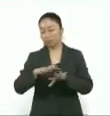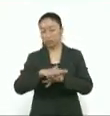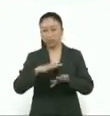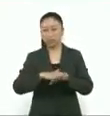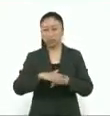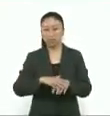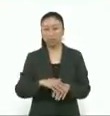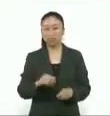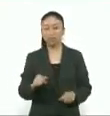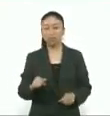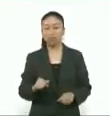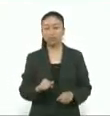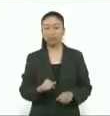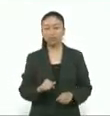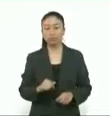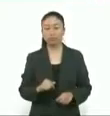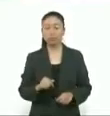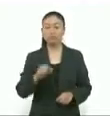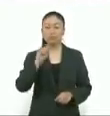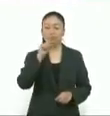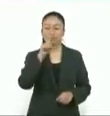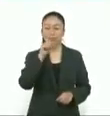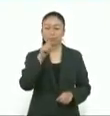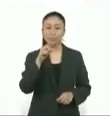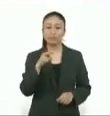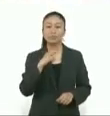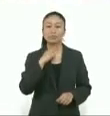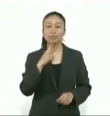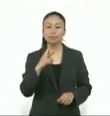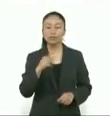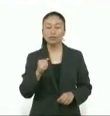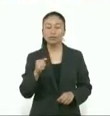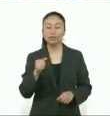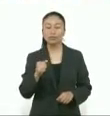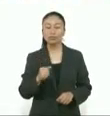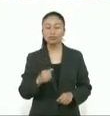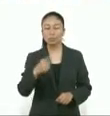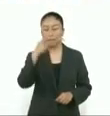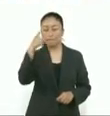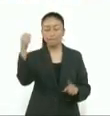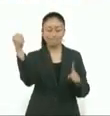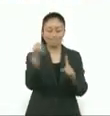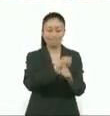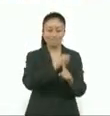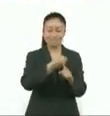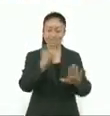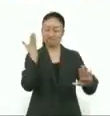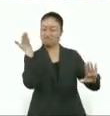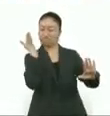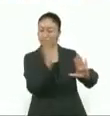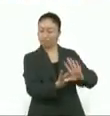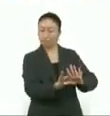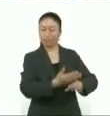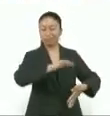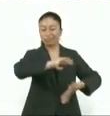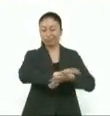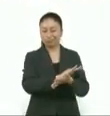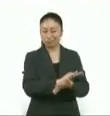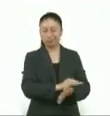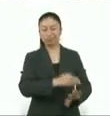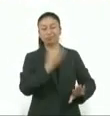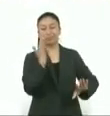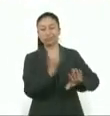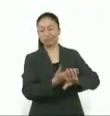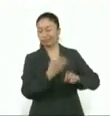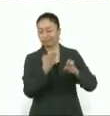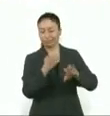a unirnos en una sola voz para condenar toda forma de violencia y discriminación en